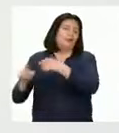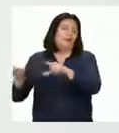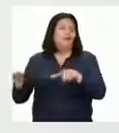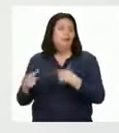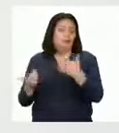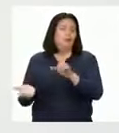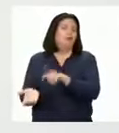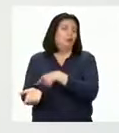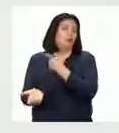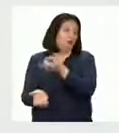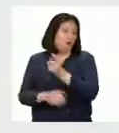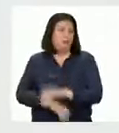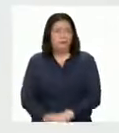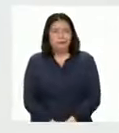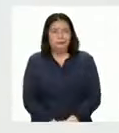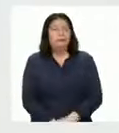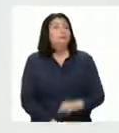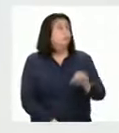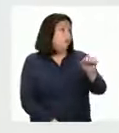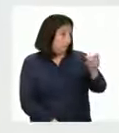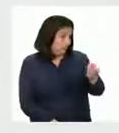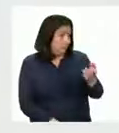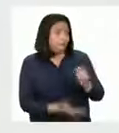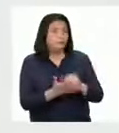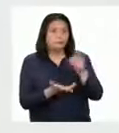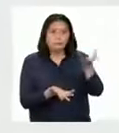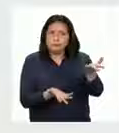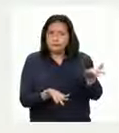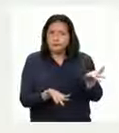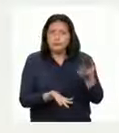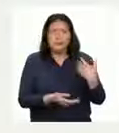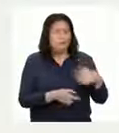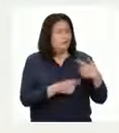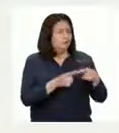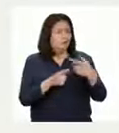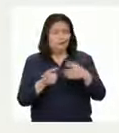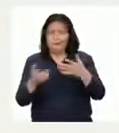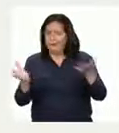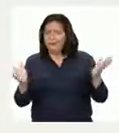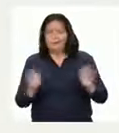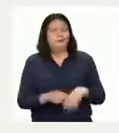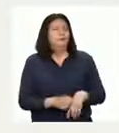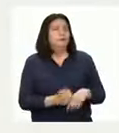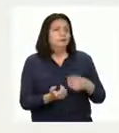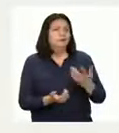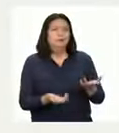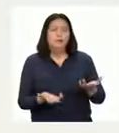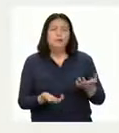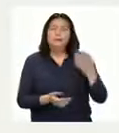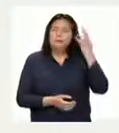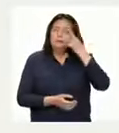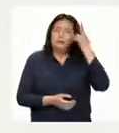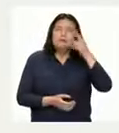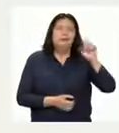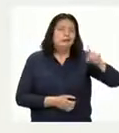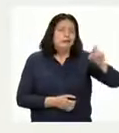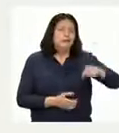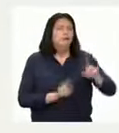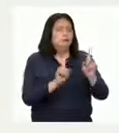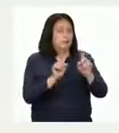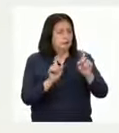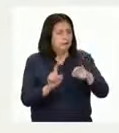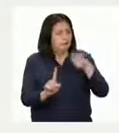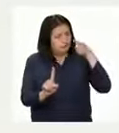costumbres y tradiciones. Ajá, y esto pasa en muchos otros casos. Por eso necesitamos una